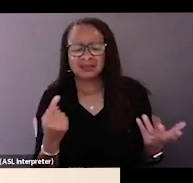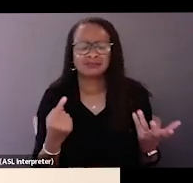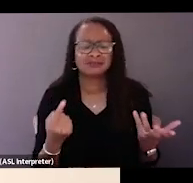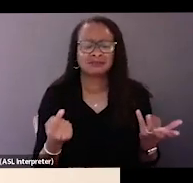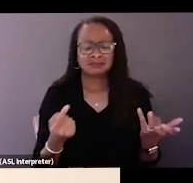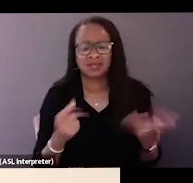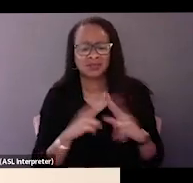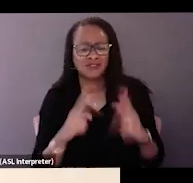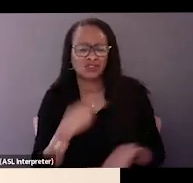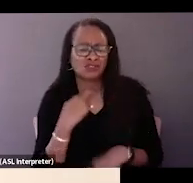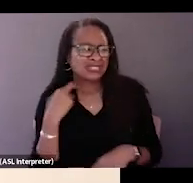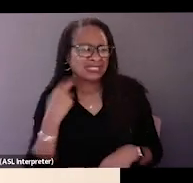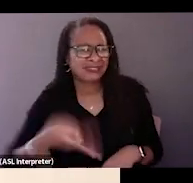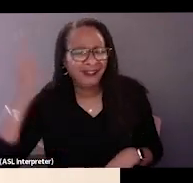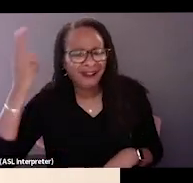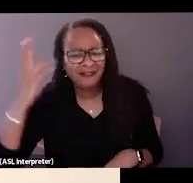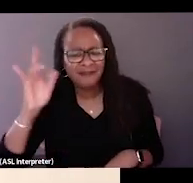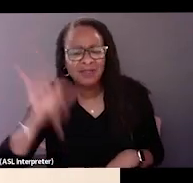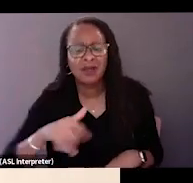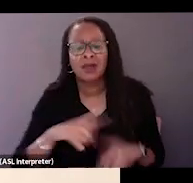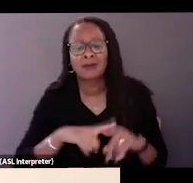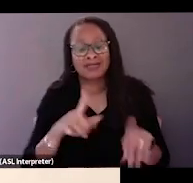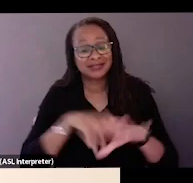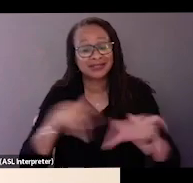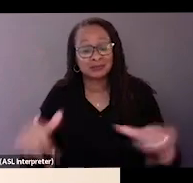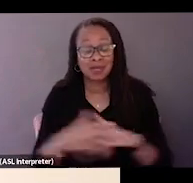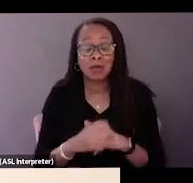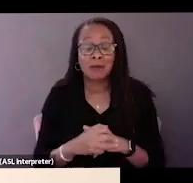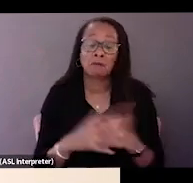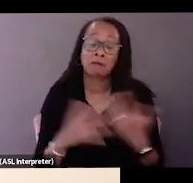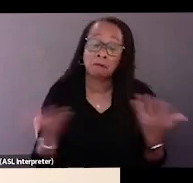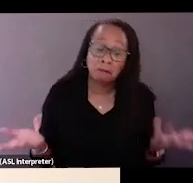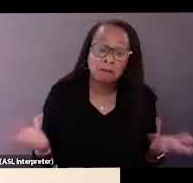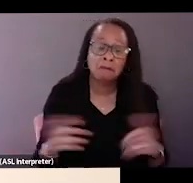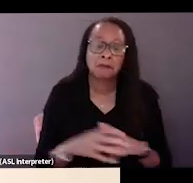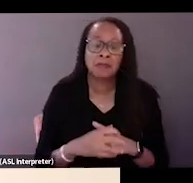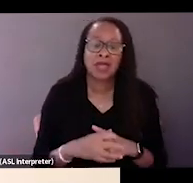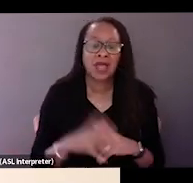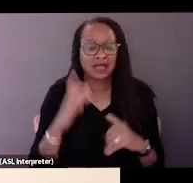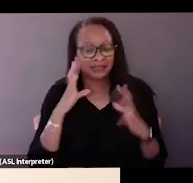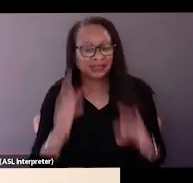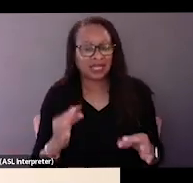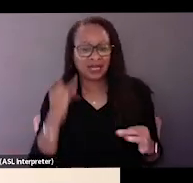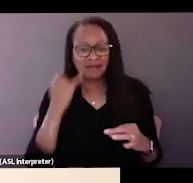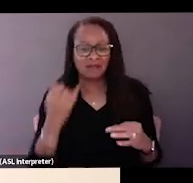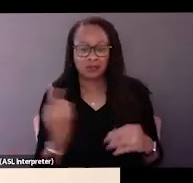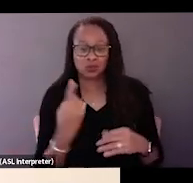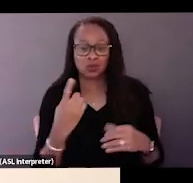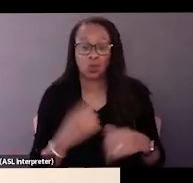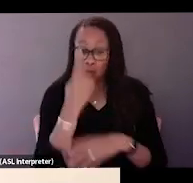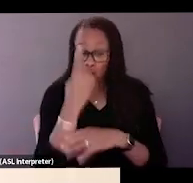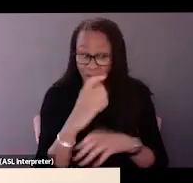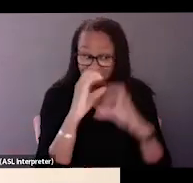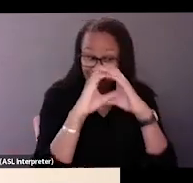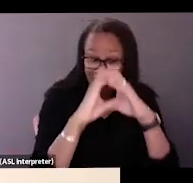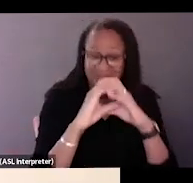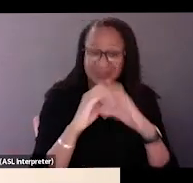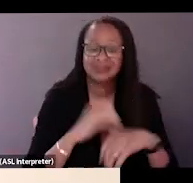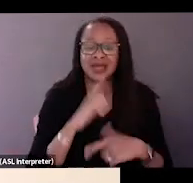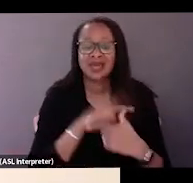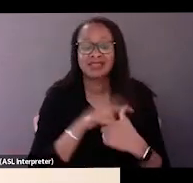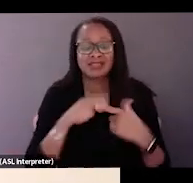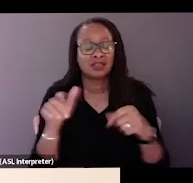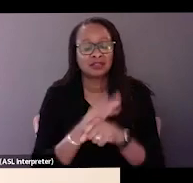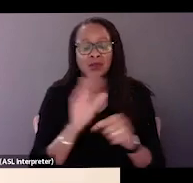arriesgado, pero también divertido, porque si yo tomaba la decisión de usar un lente, toda la película iba a quedar